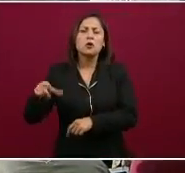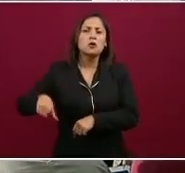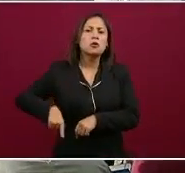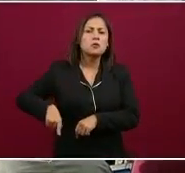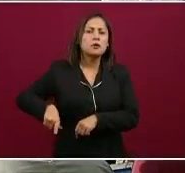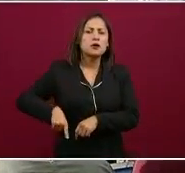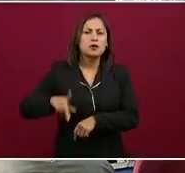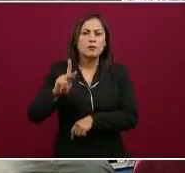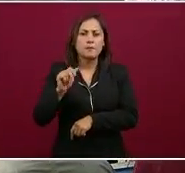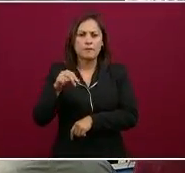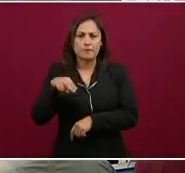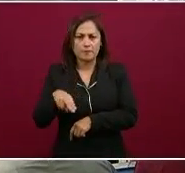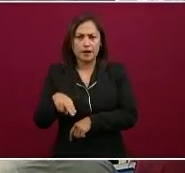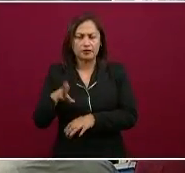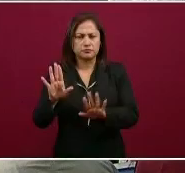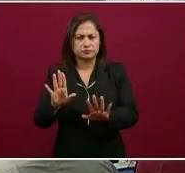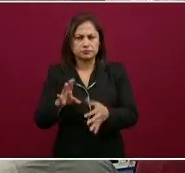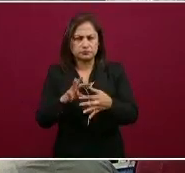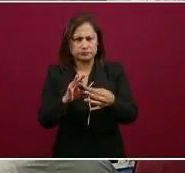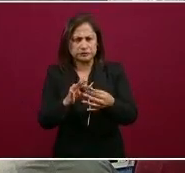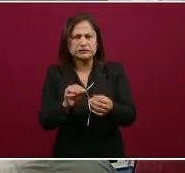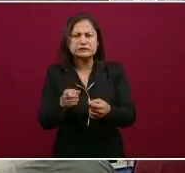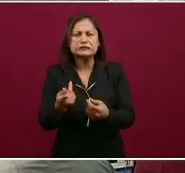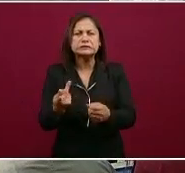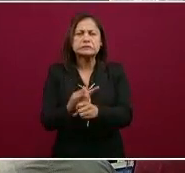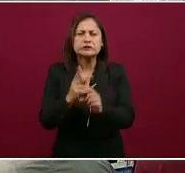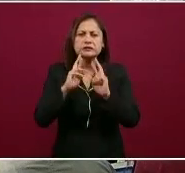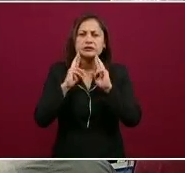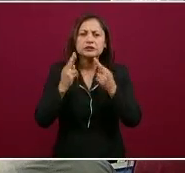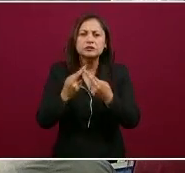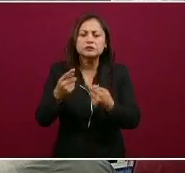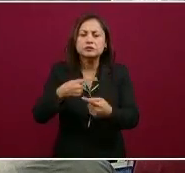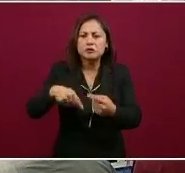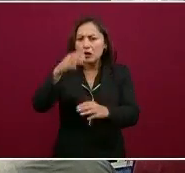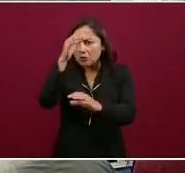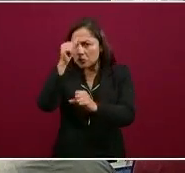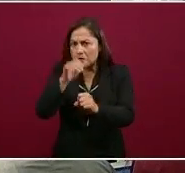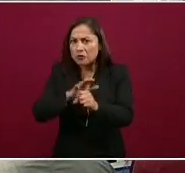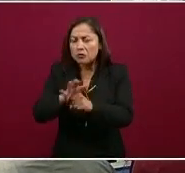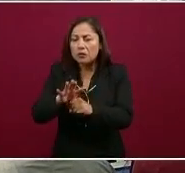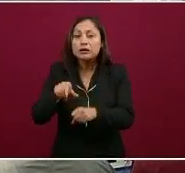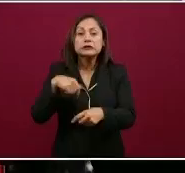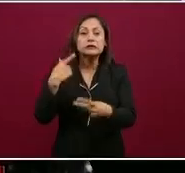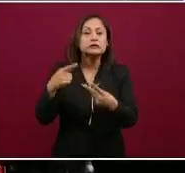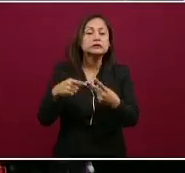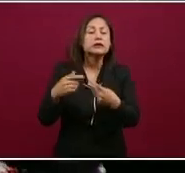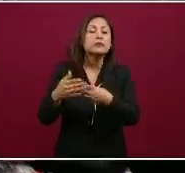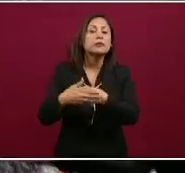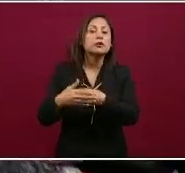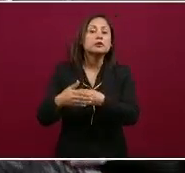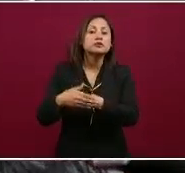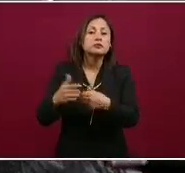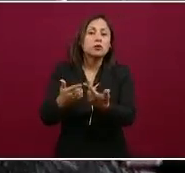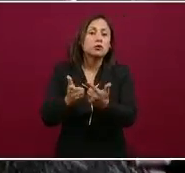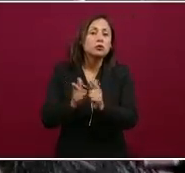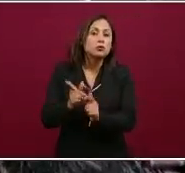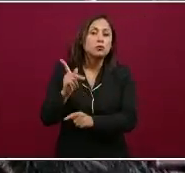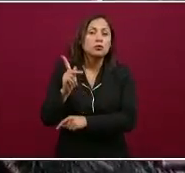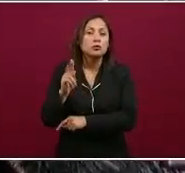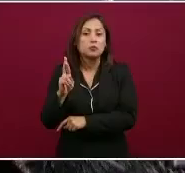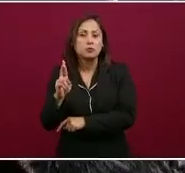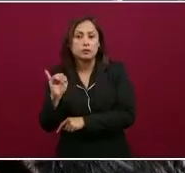conclusiones de este acuerdo y cuándo se reuniría con los gobernadores priistas y de Morena? Sí, estamos